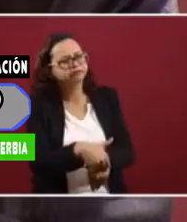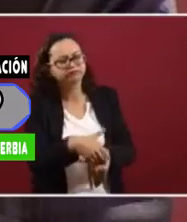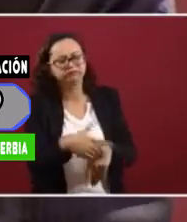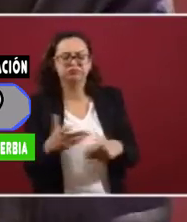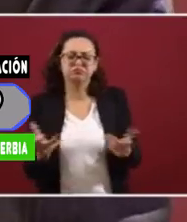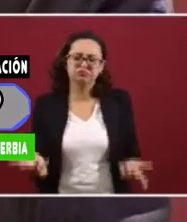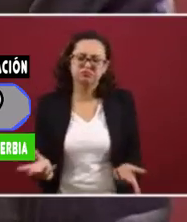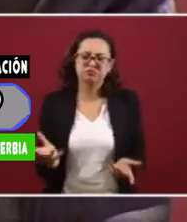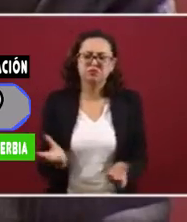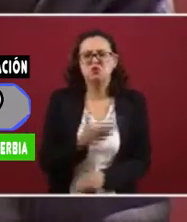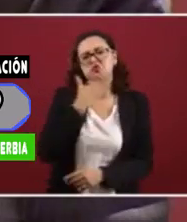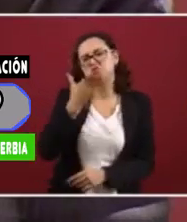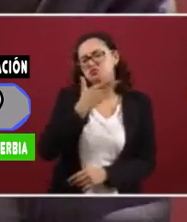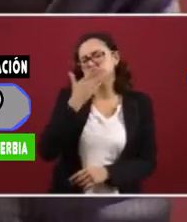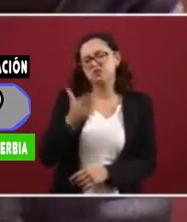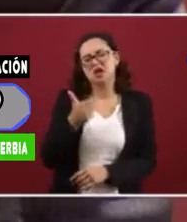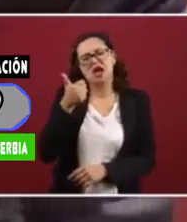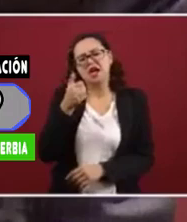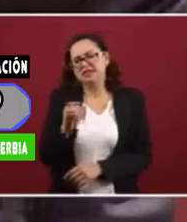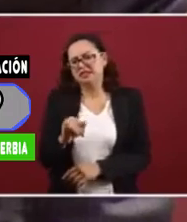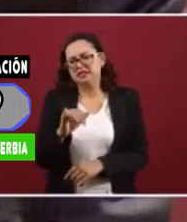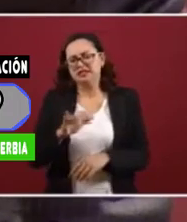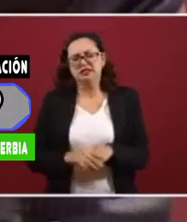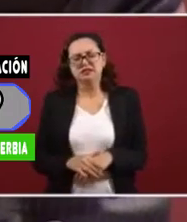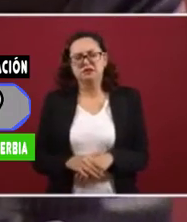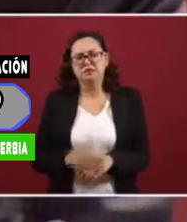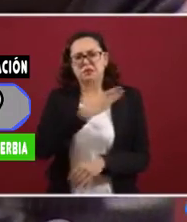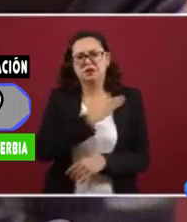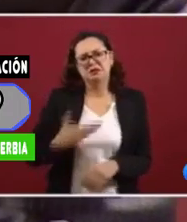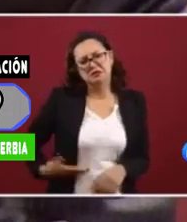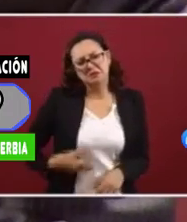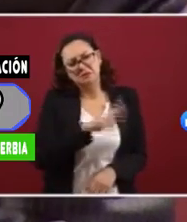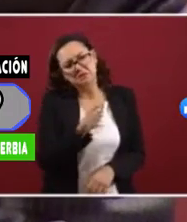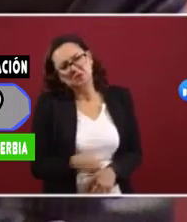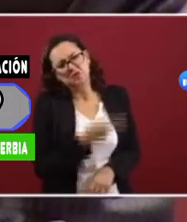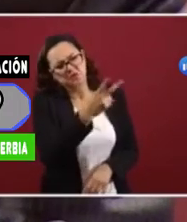fueran consultadas al presidente y él daba la orden